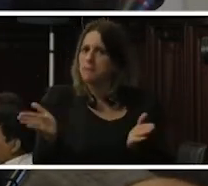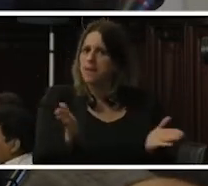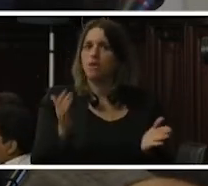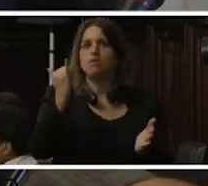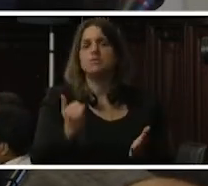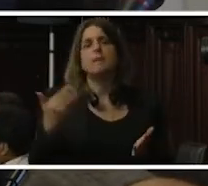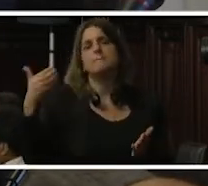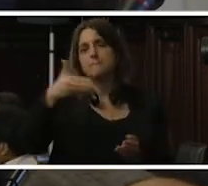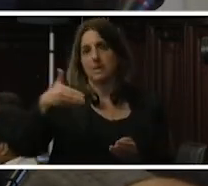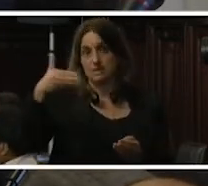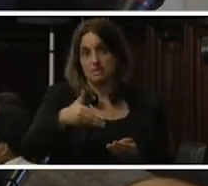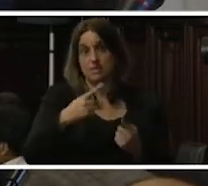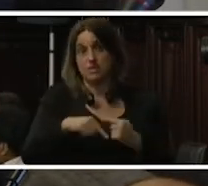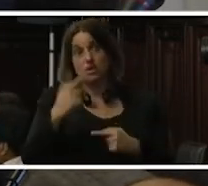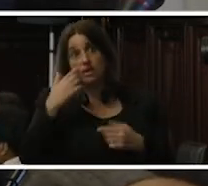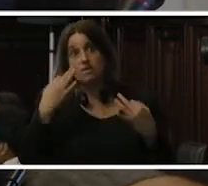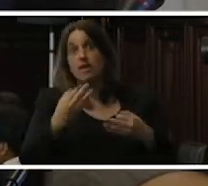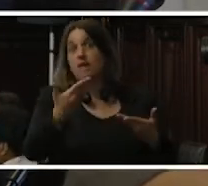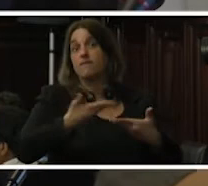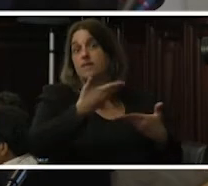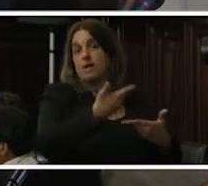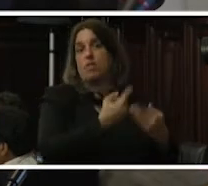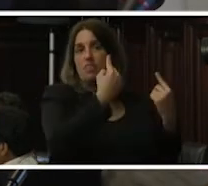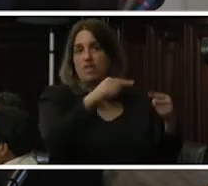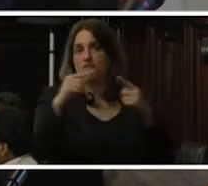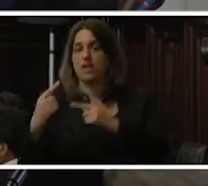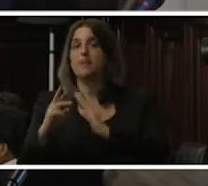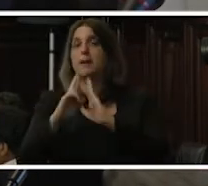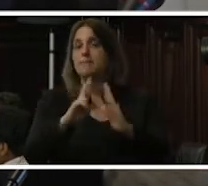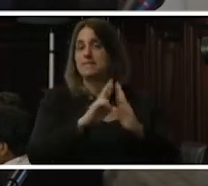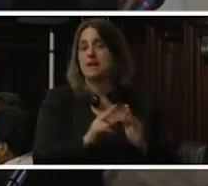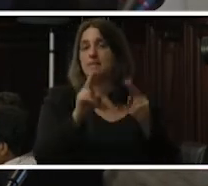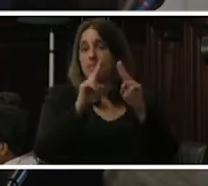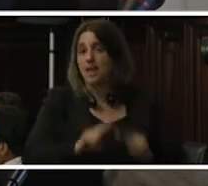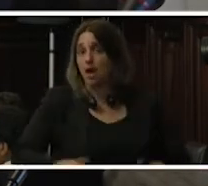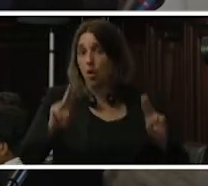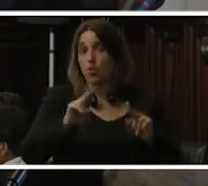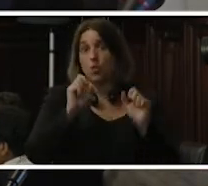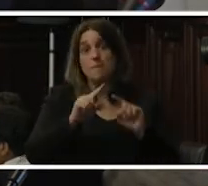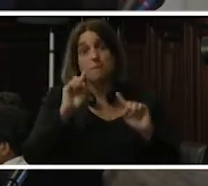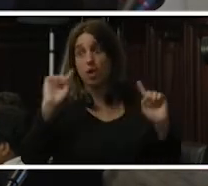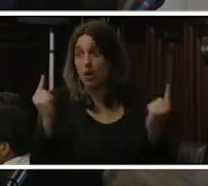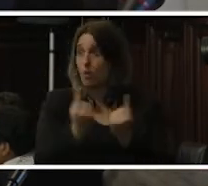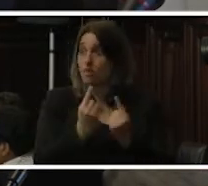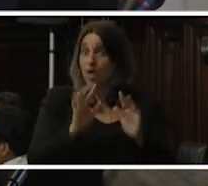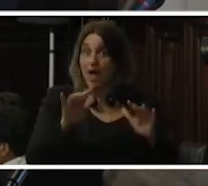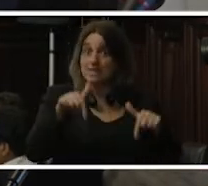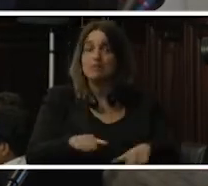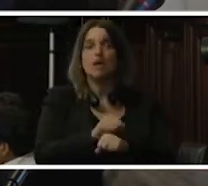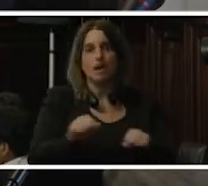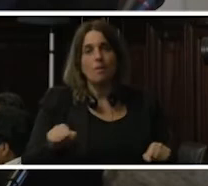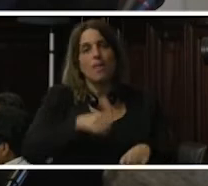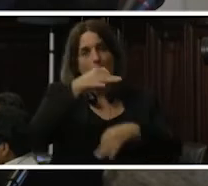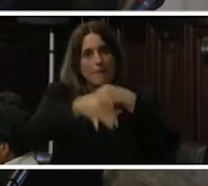la participación invitada de algunos representantes de Naciones Unidas y relatores en las audiencias para que traigan también